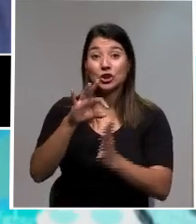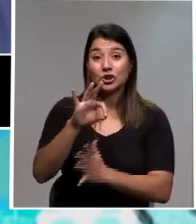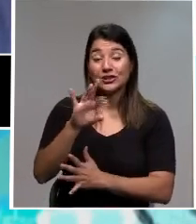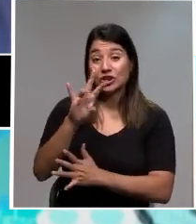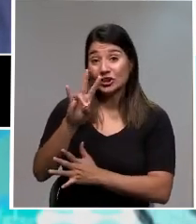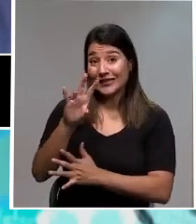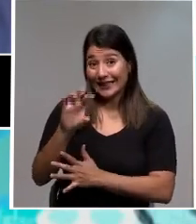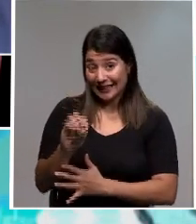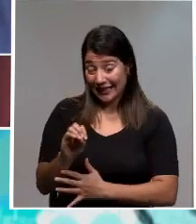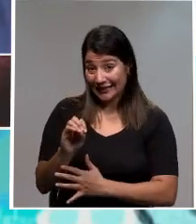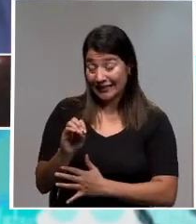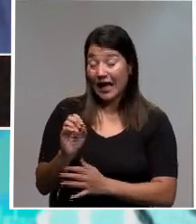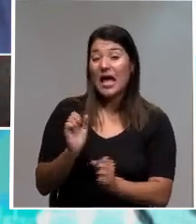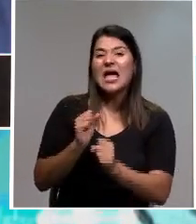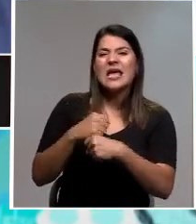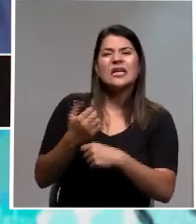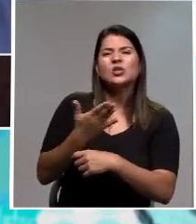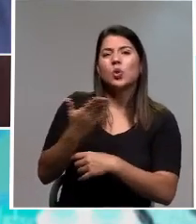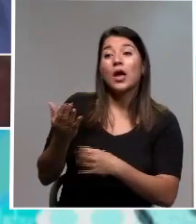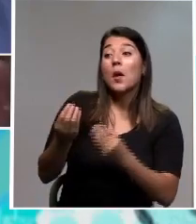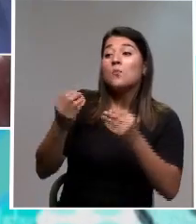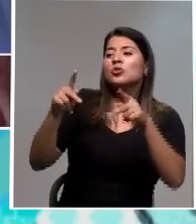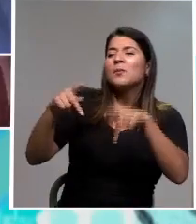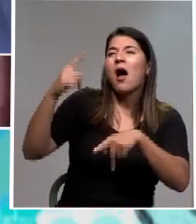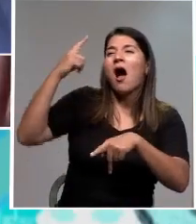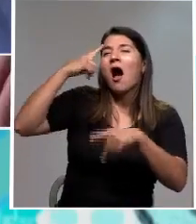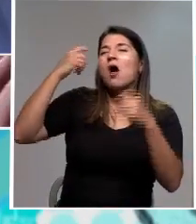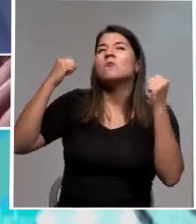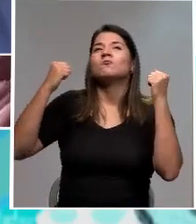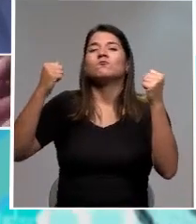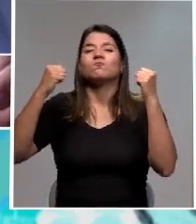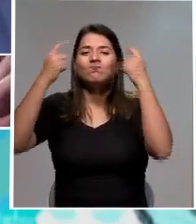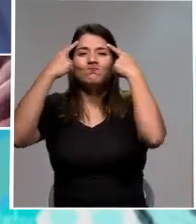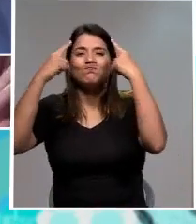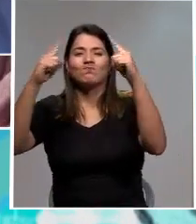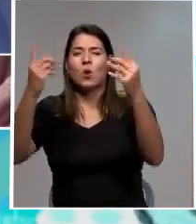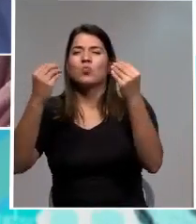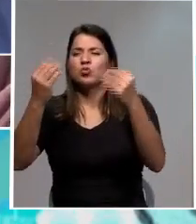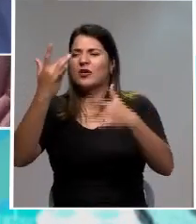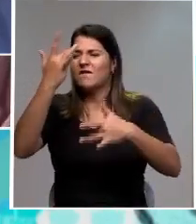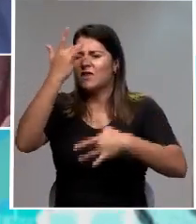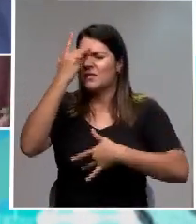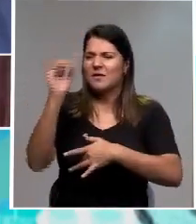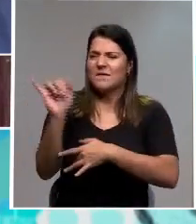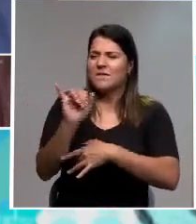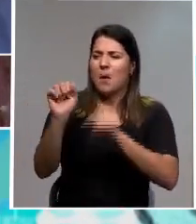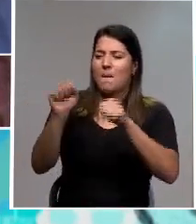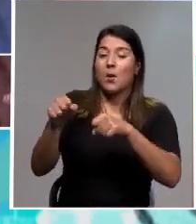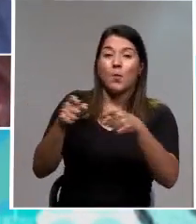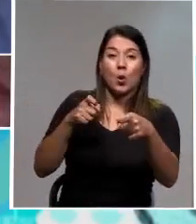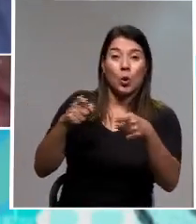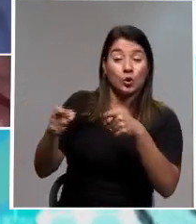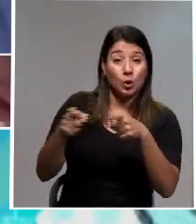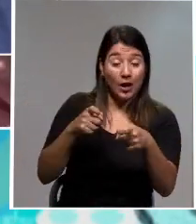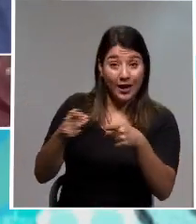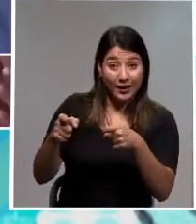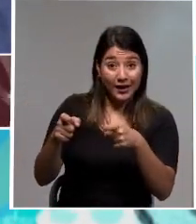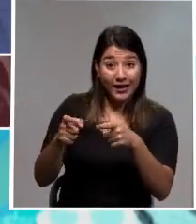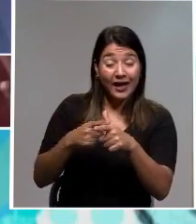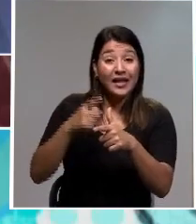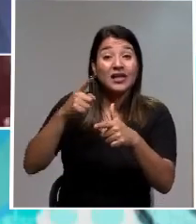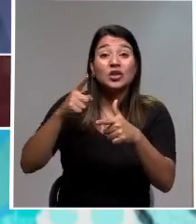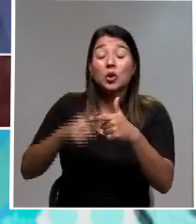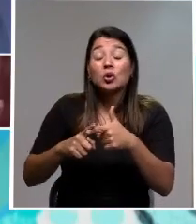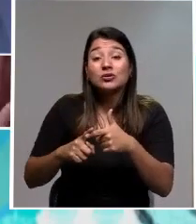gente pensara con una sensación de triunfalismo de que muchas enfermedades infecciosas se iban a controlar. Y se